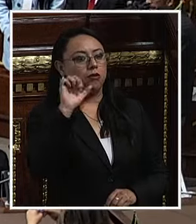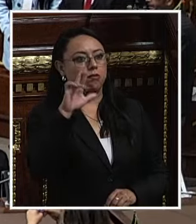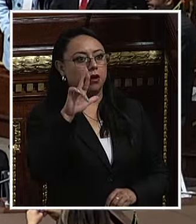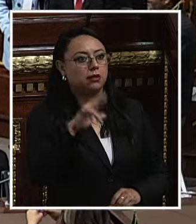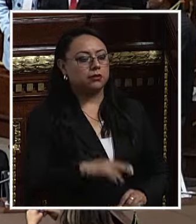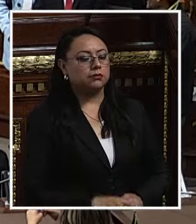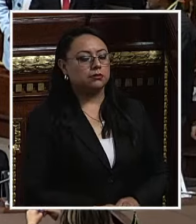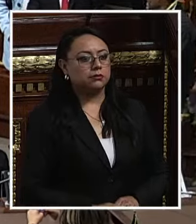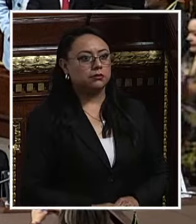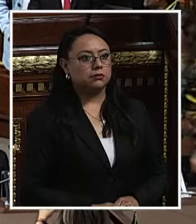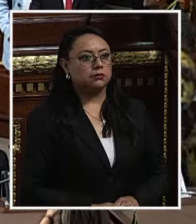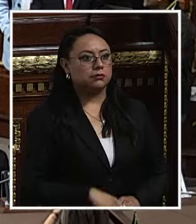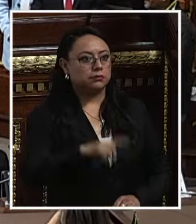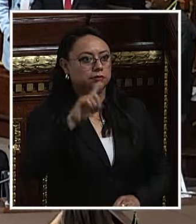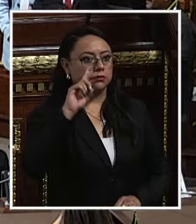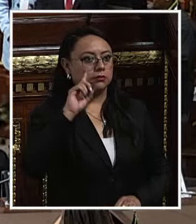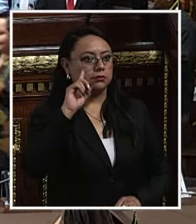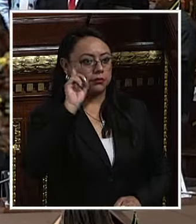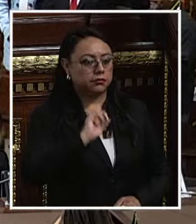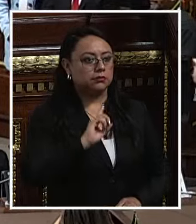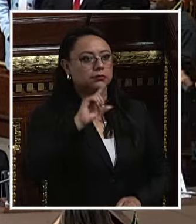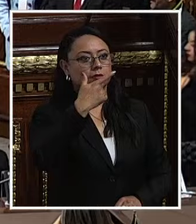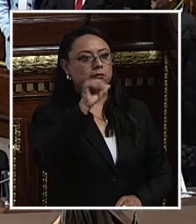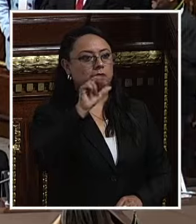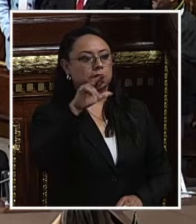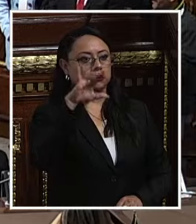García Ortega Yolanda.